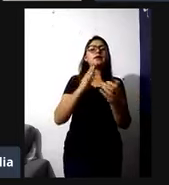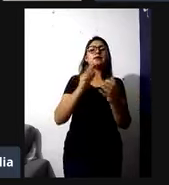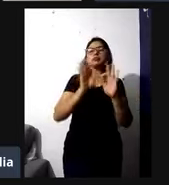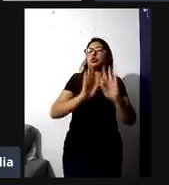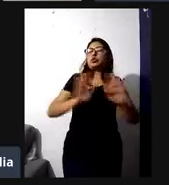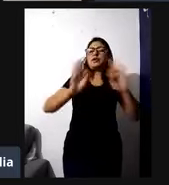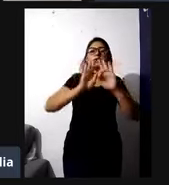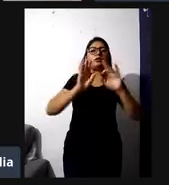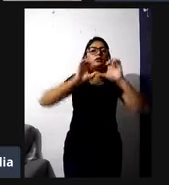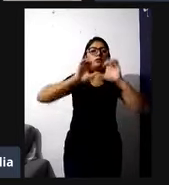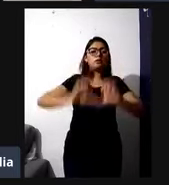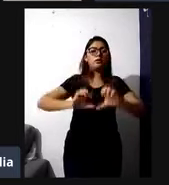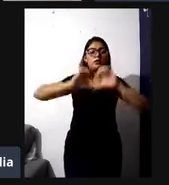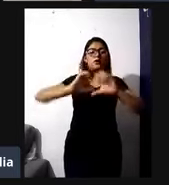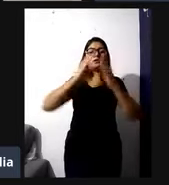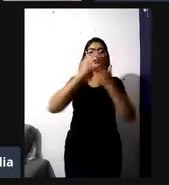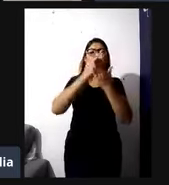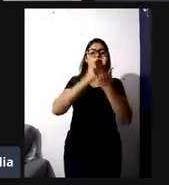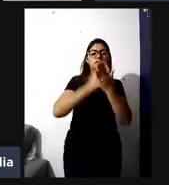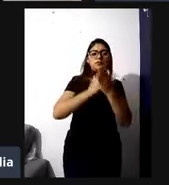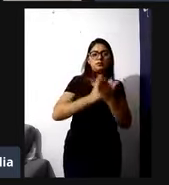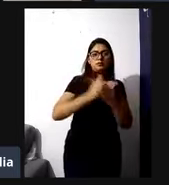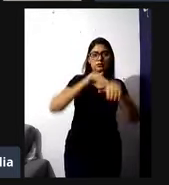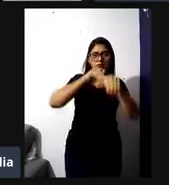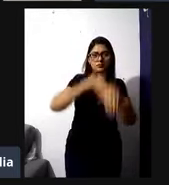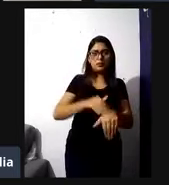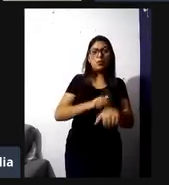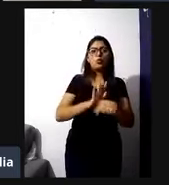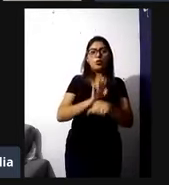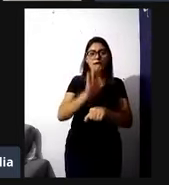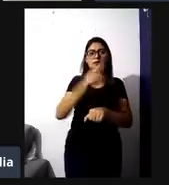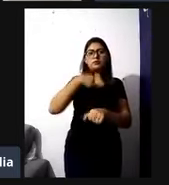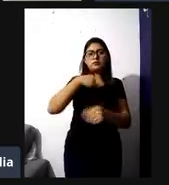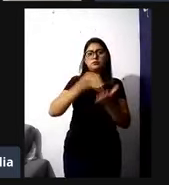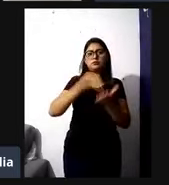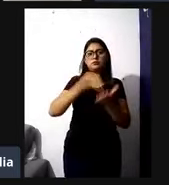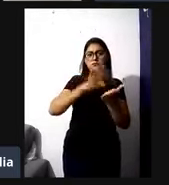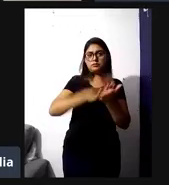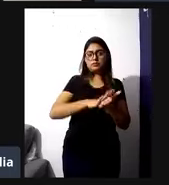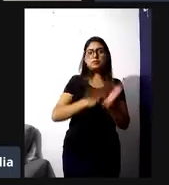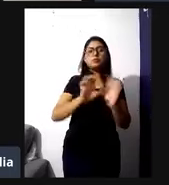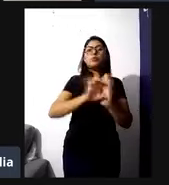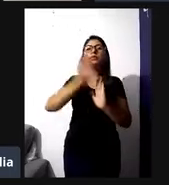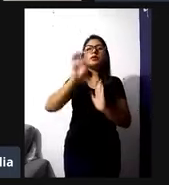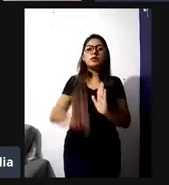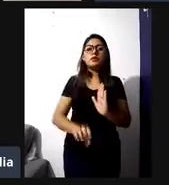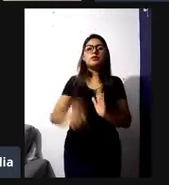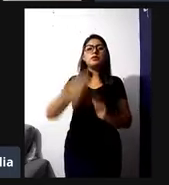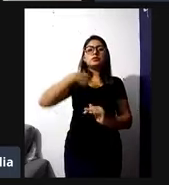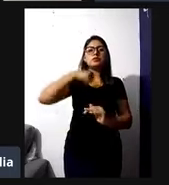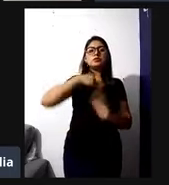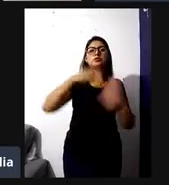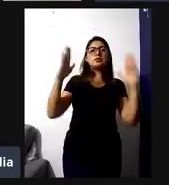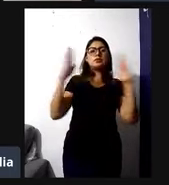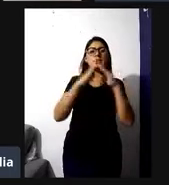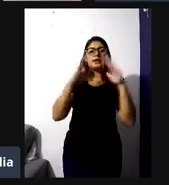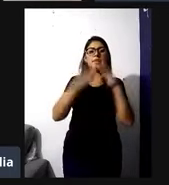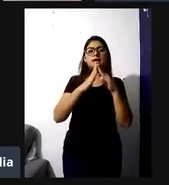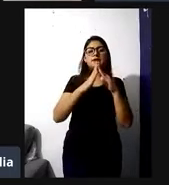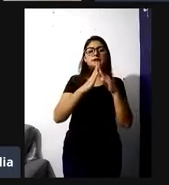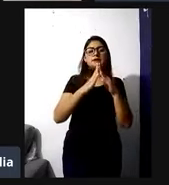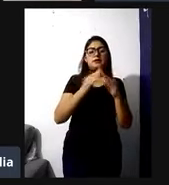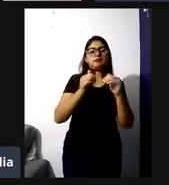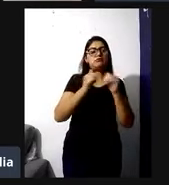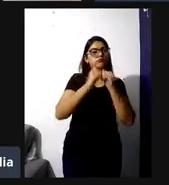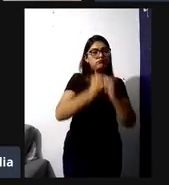que debemos, las medidas de prevención que tenemos que seguir, y entre ellas está justamente el por qué no debemos salir de casa. Quizás si lo retome